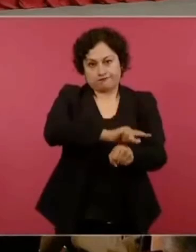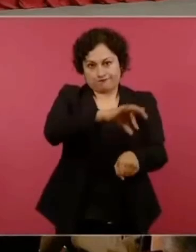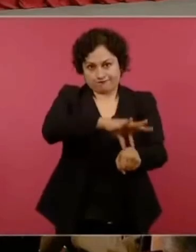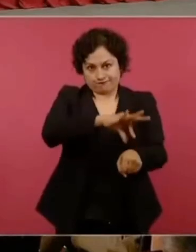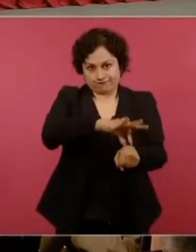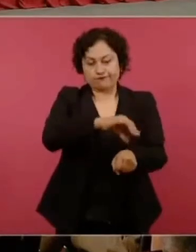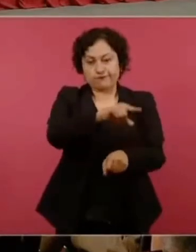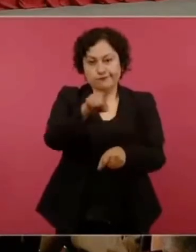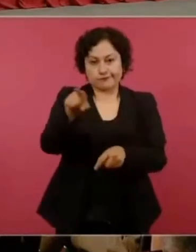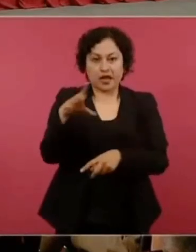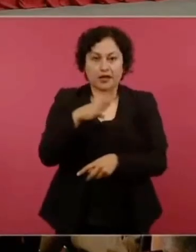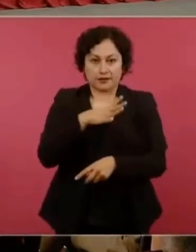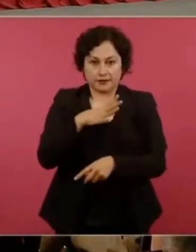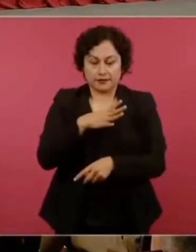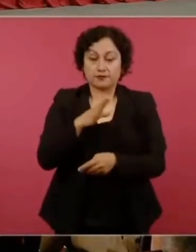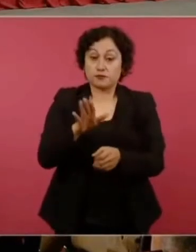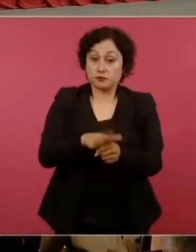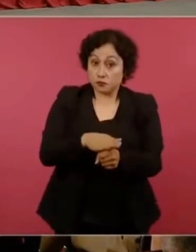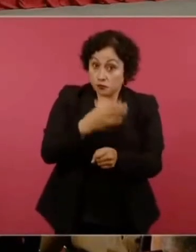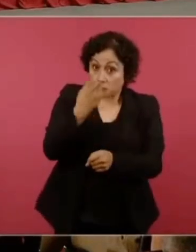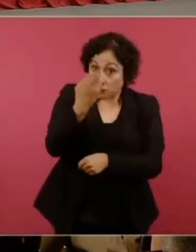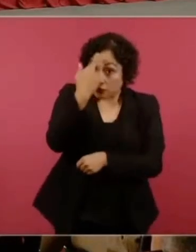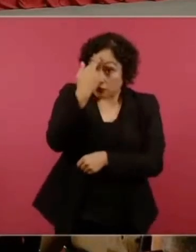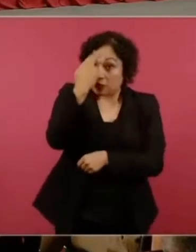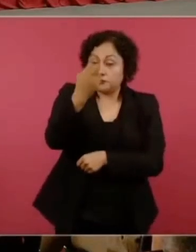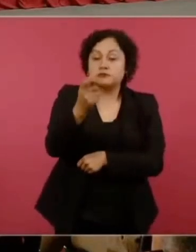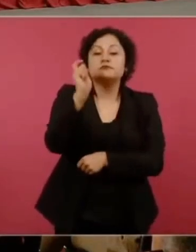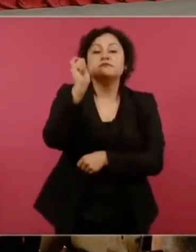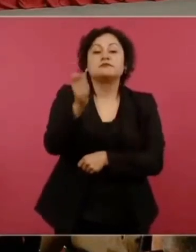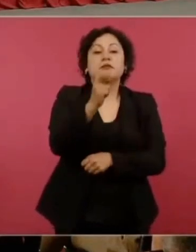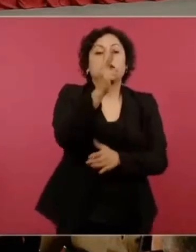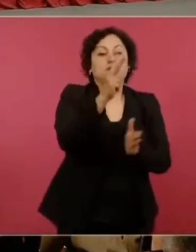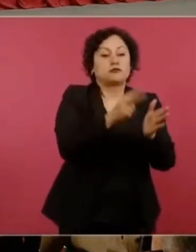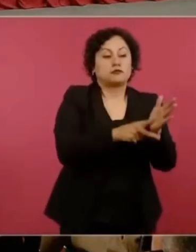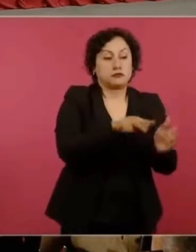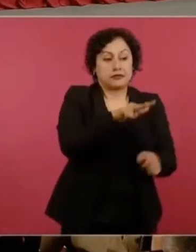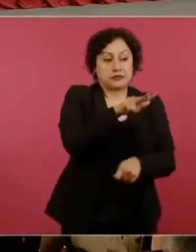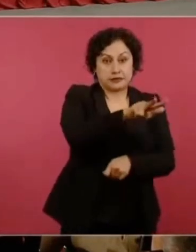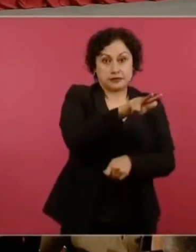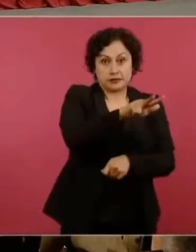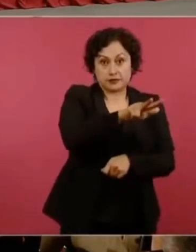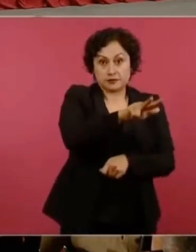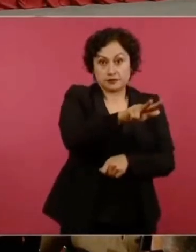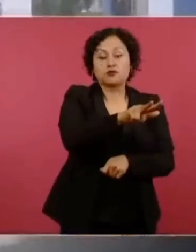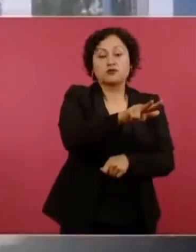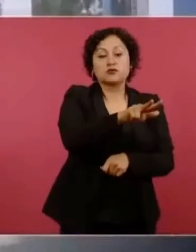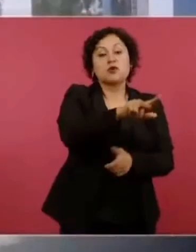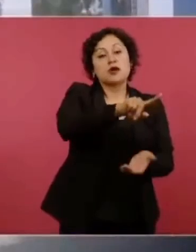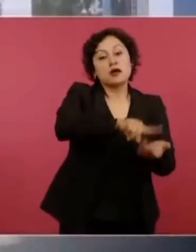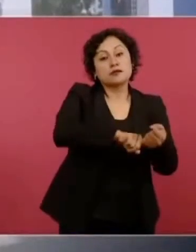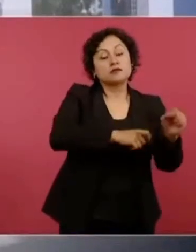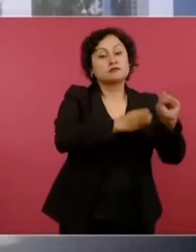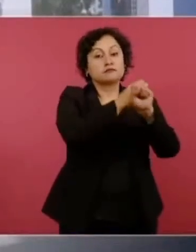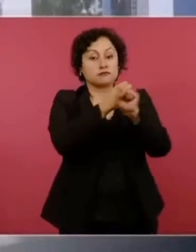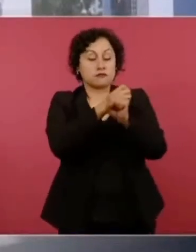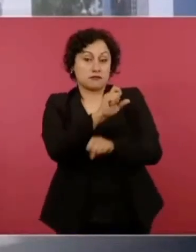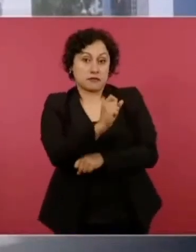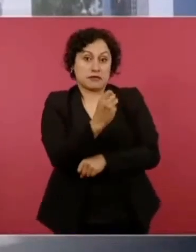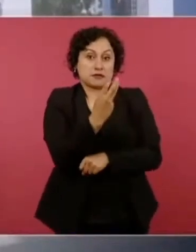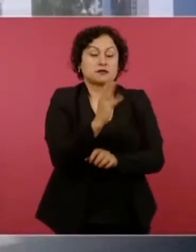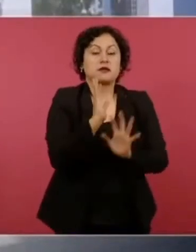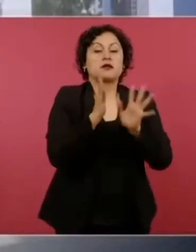sentido, en la siguiente, en 2018, los 23 estados contaban